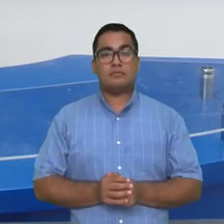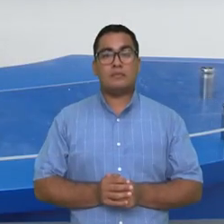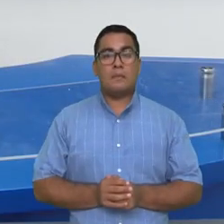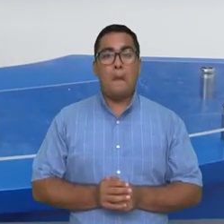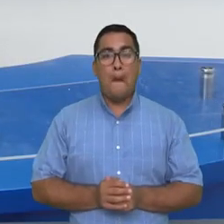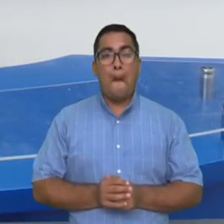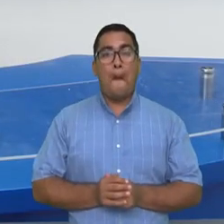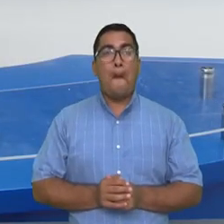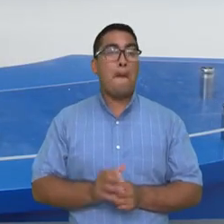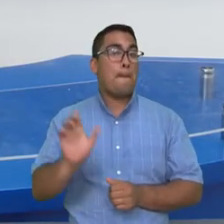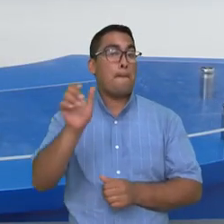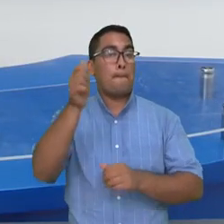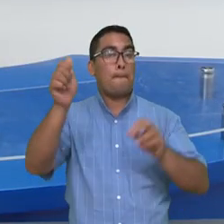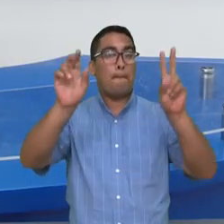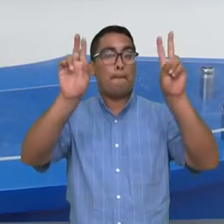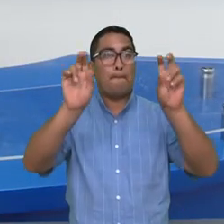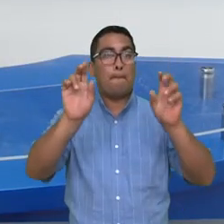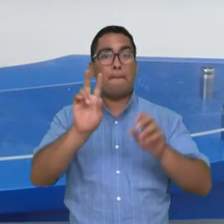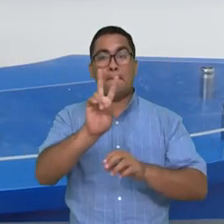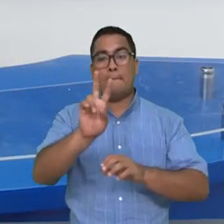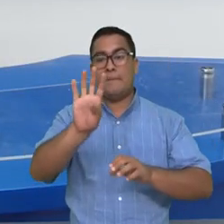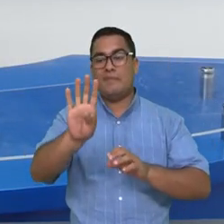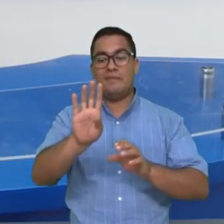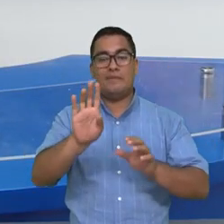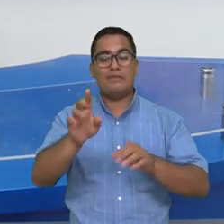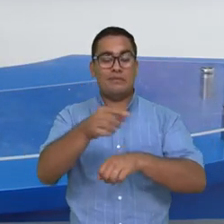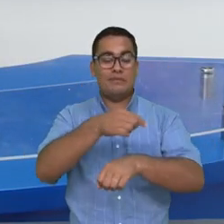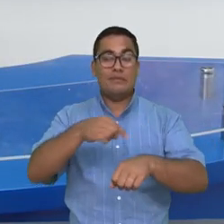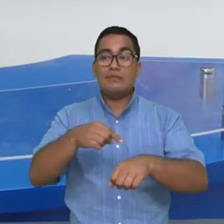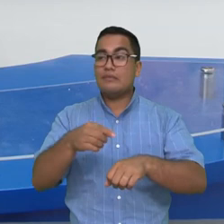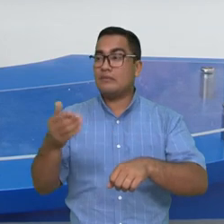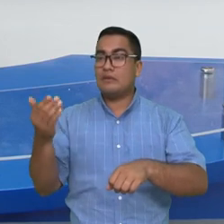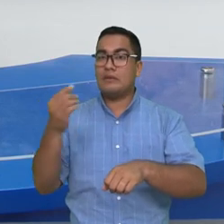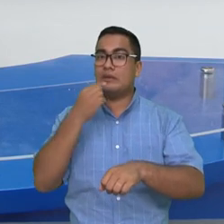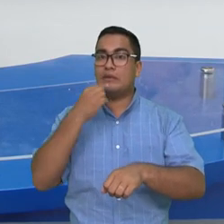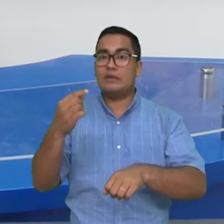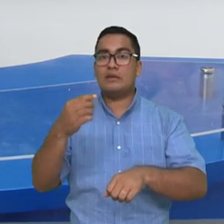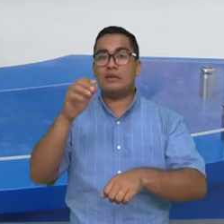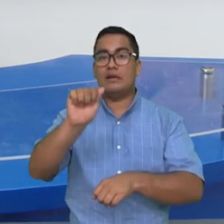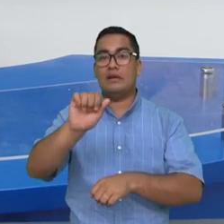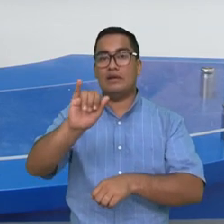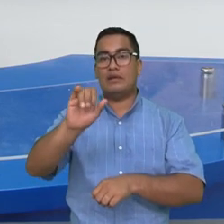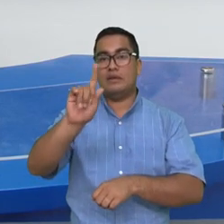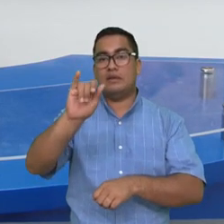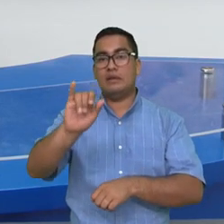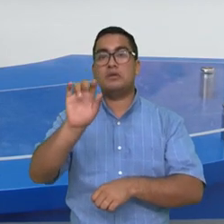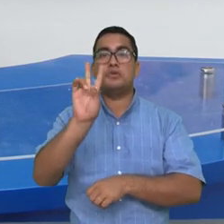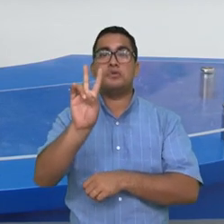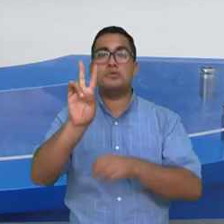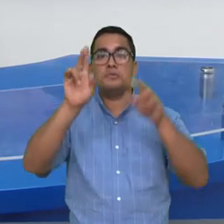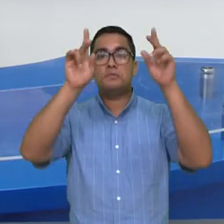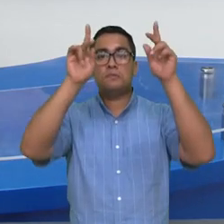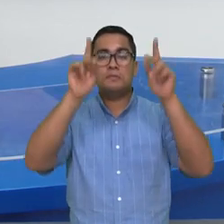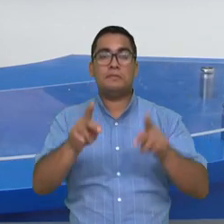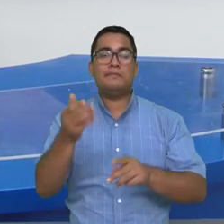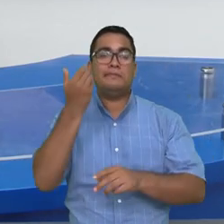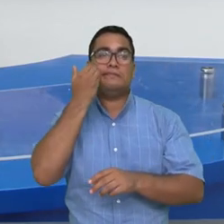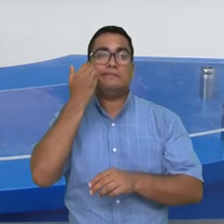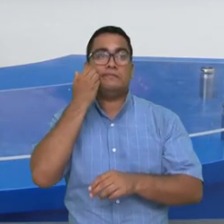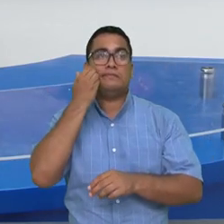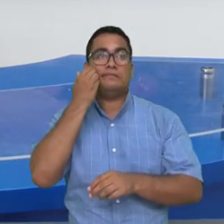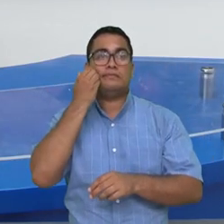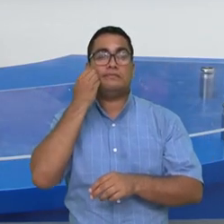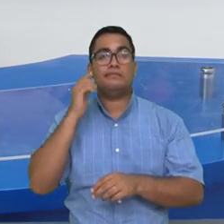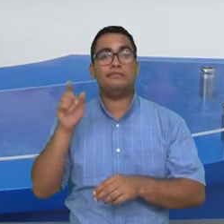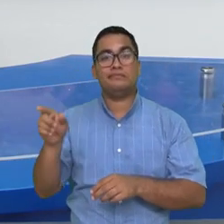Y en otro ámbito, hace menos de 24 horas, Haití confirmó la detección de 2 casos positivos de COVID-19 o coronavirus en